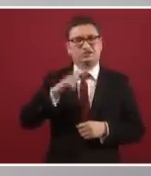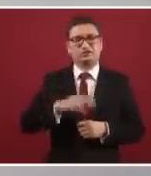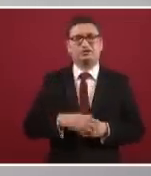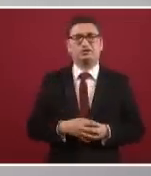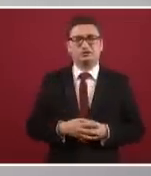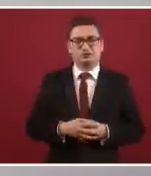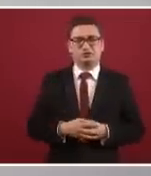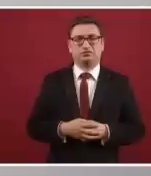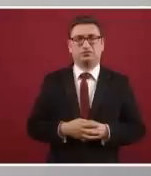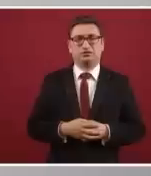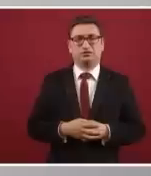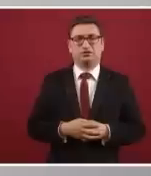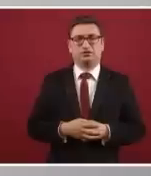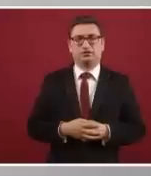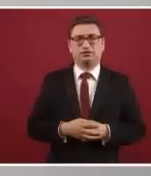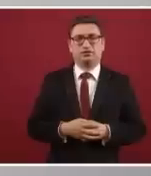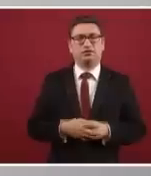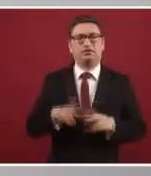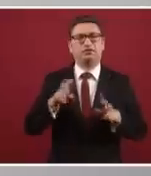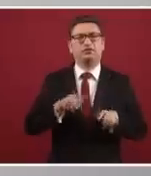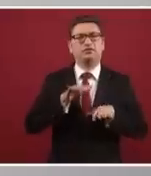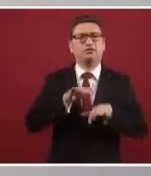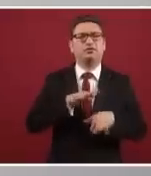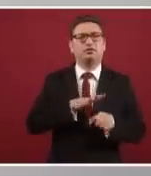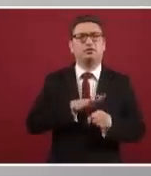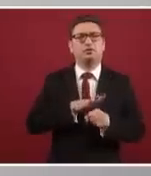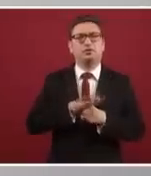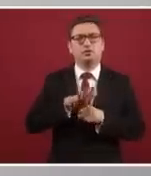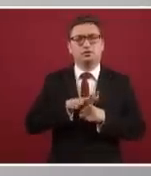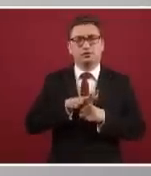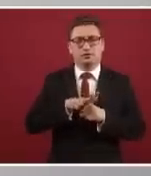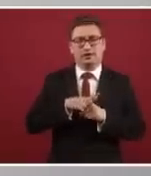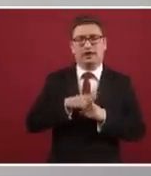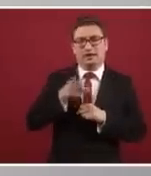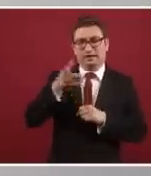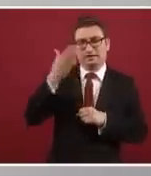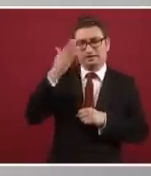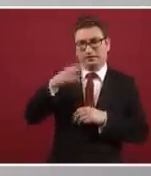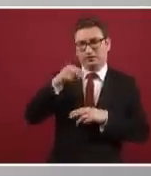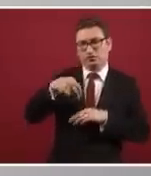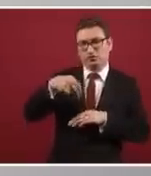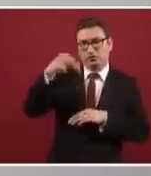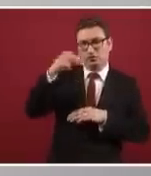que se conozca sobre la división del norte.